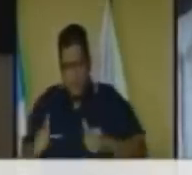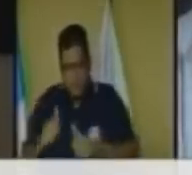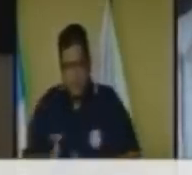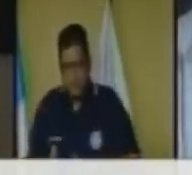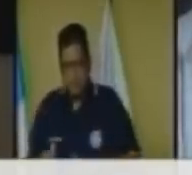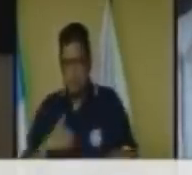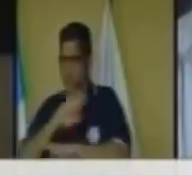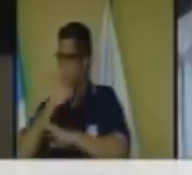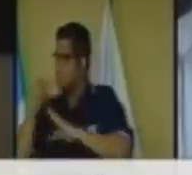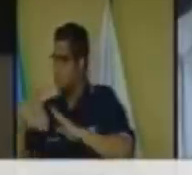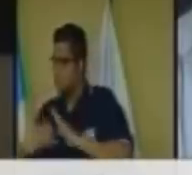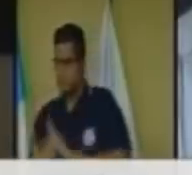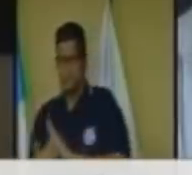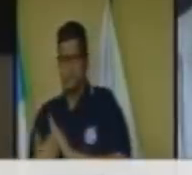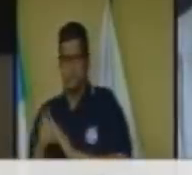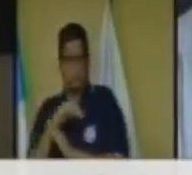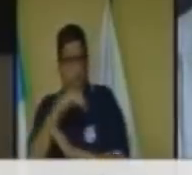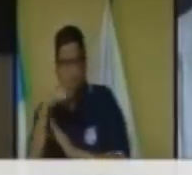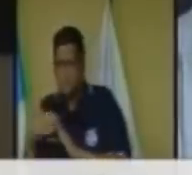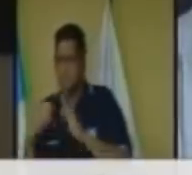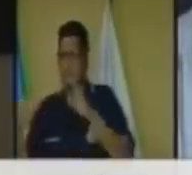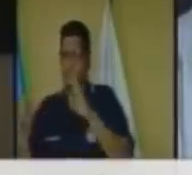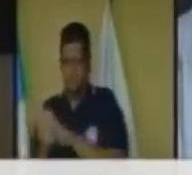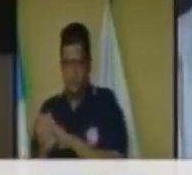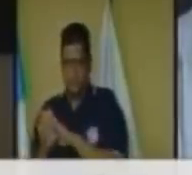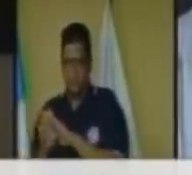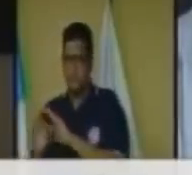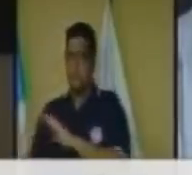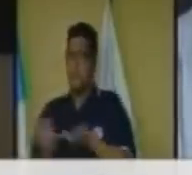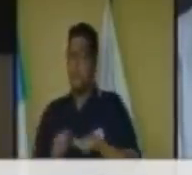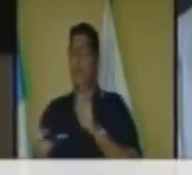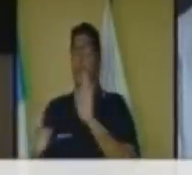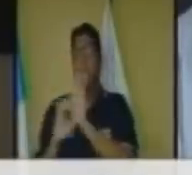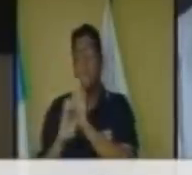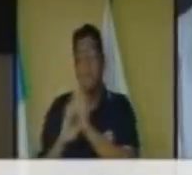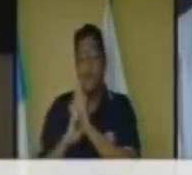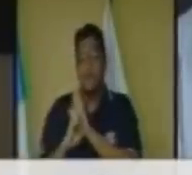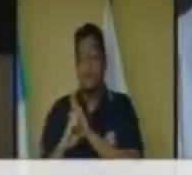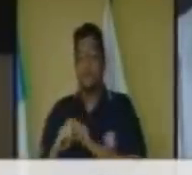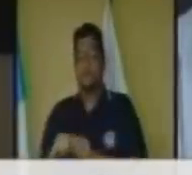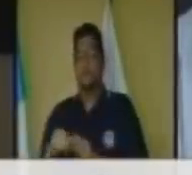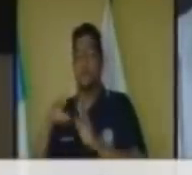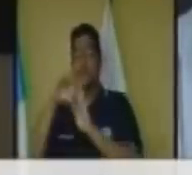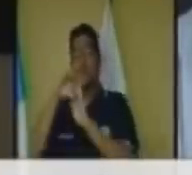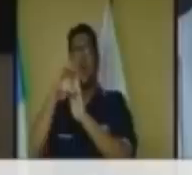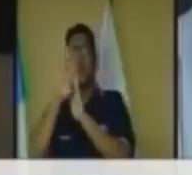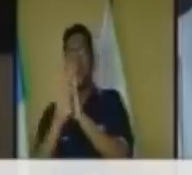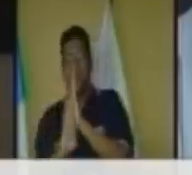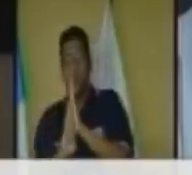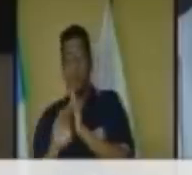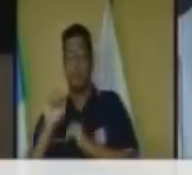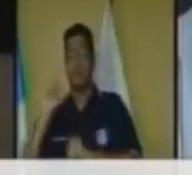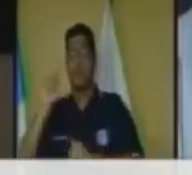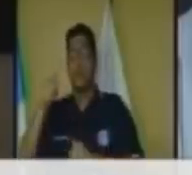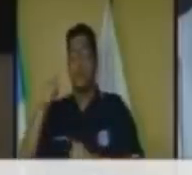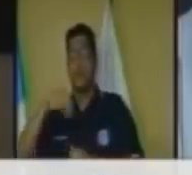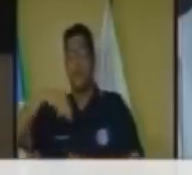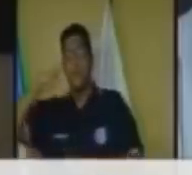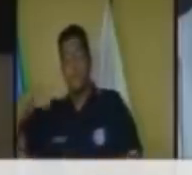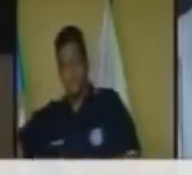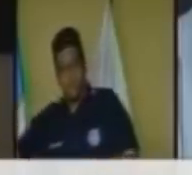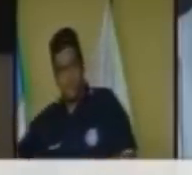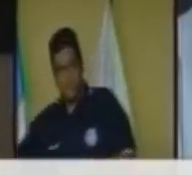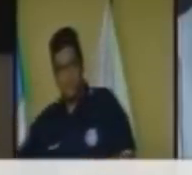un ejemplo claro. El Club Campestre La Montaña desde ayer emitió un comunicado a todos sus asociados suspendiendo las actividades